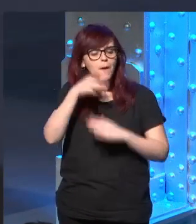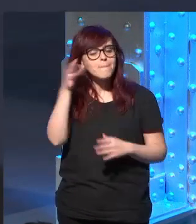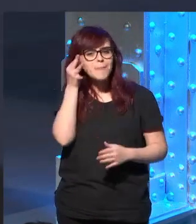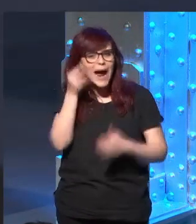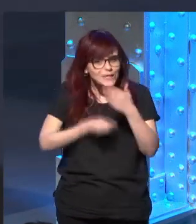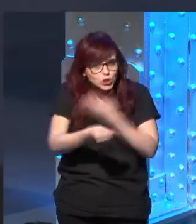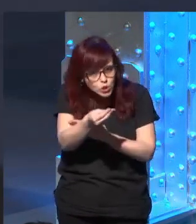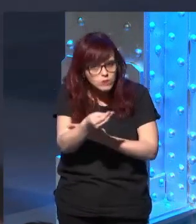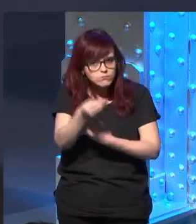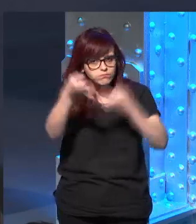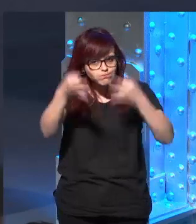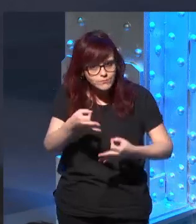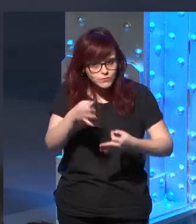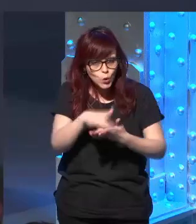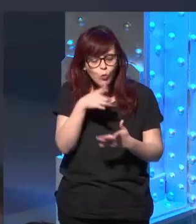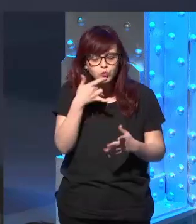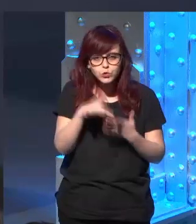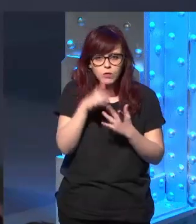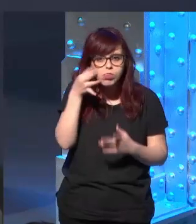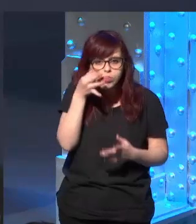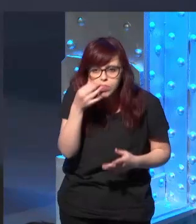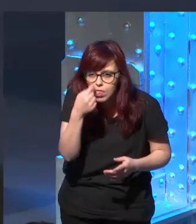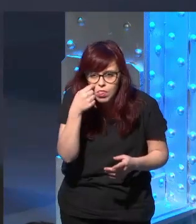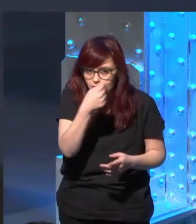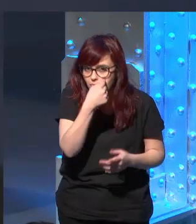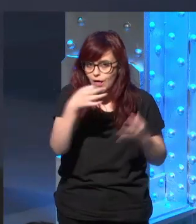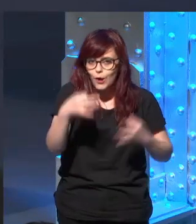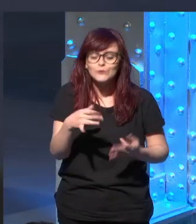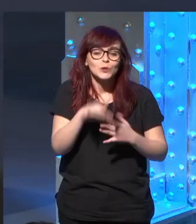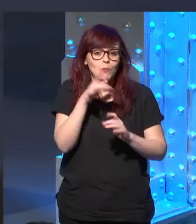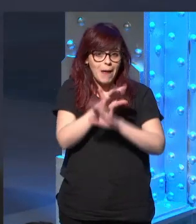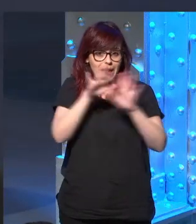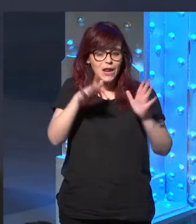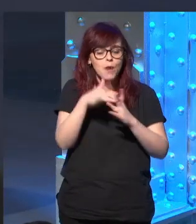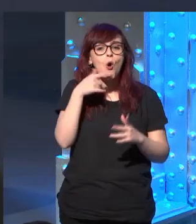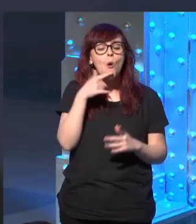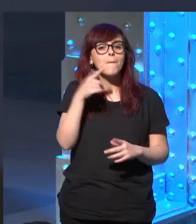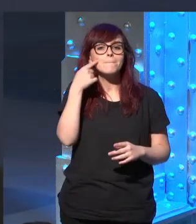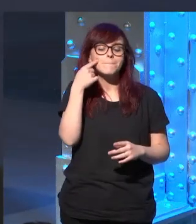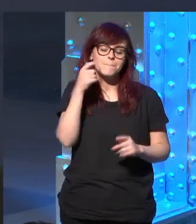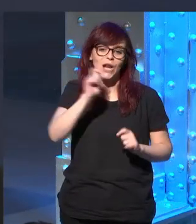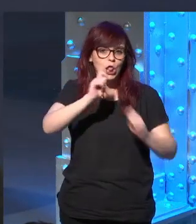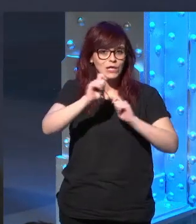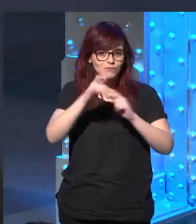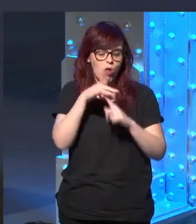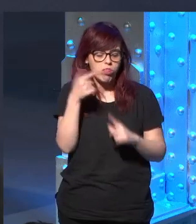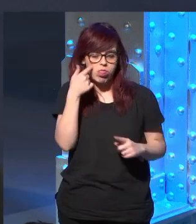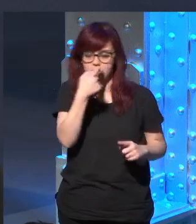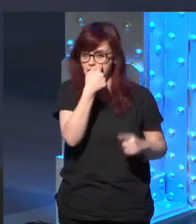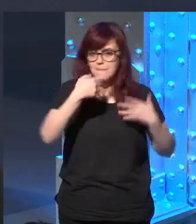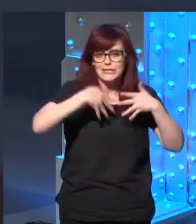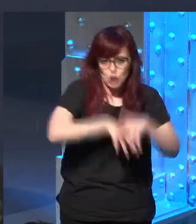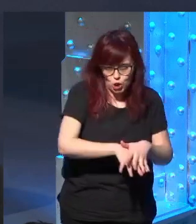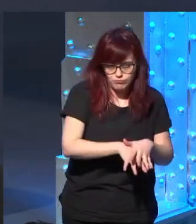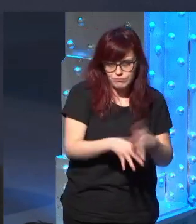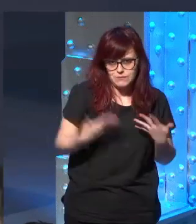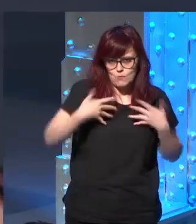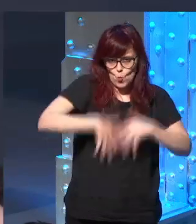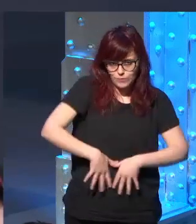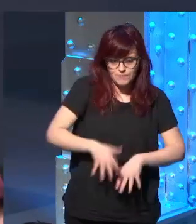de principio a fin. Eso sería un poco la explicación, así como más clara, del periodismo de inmersión. En realidad,